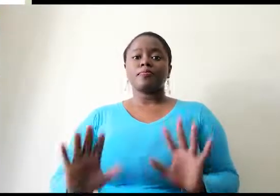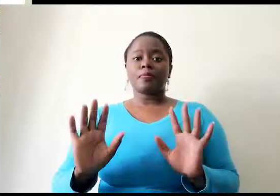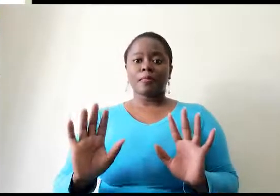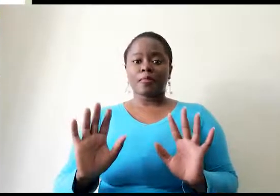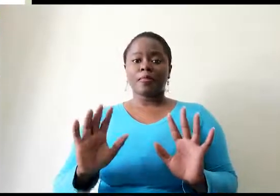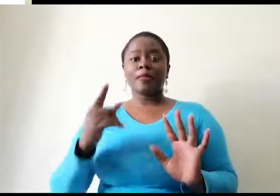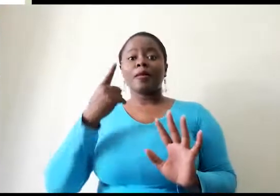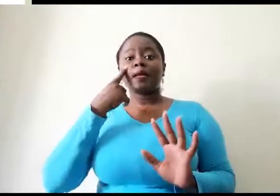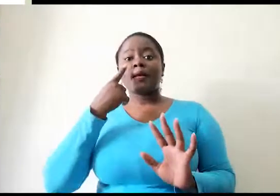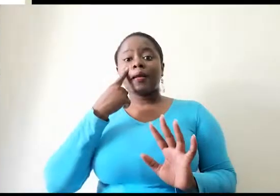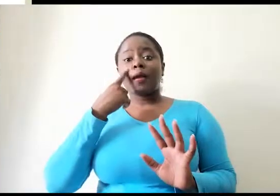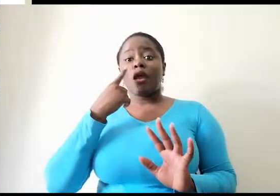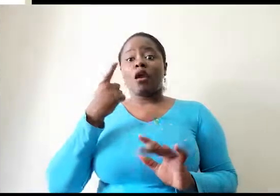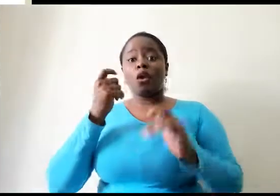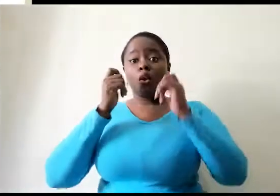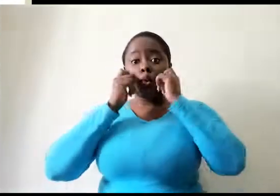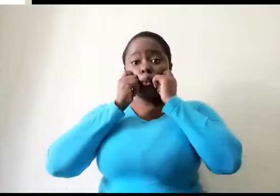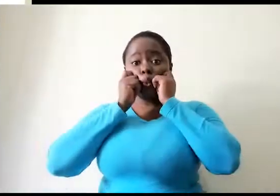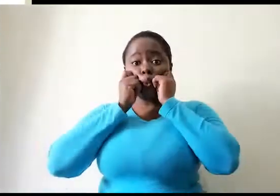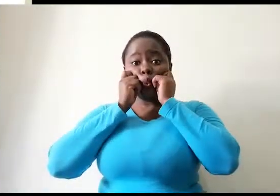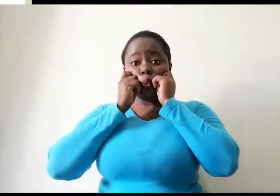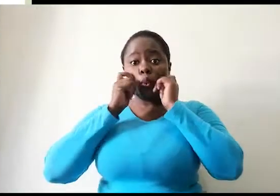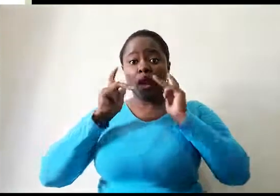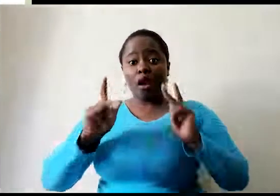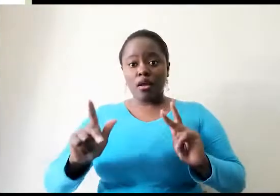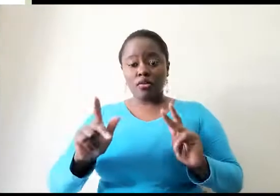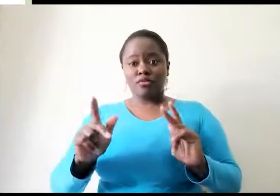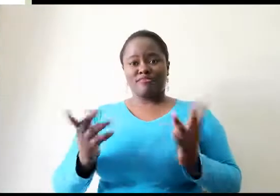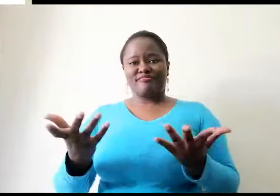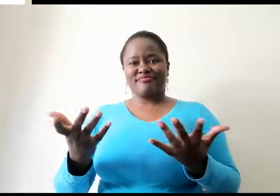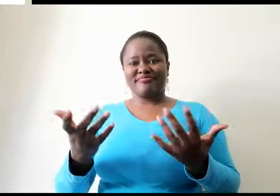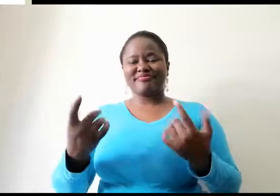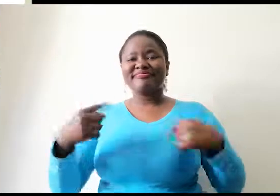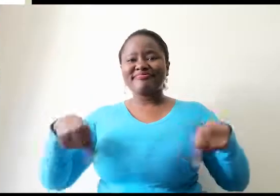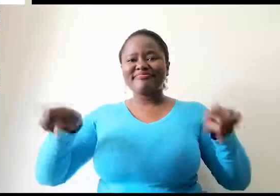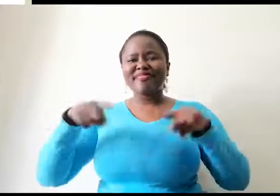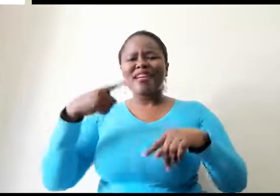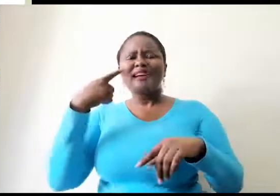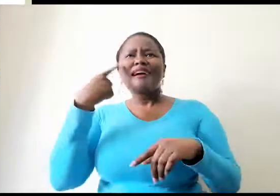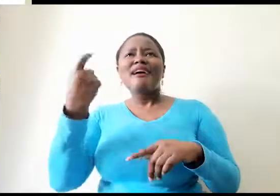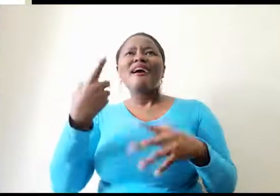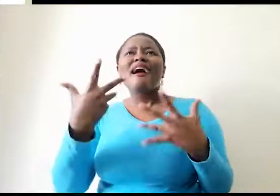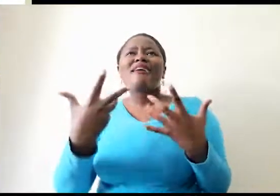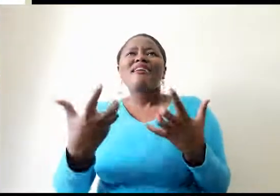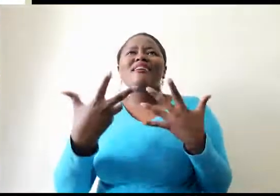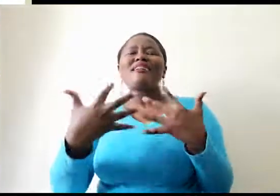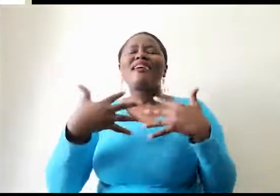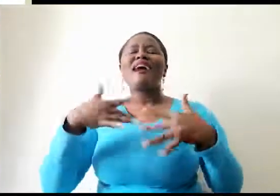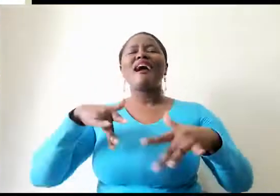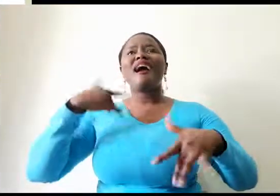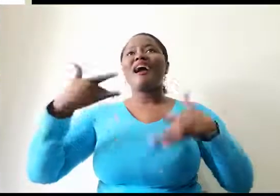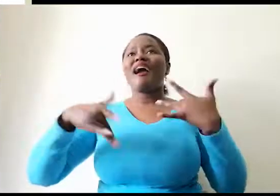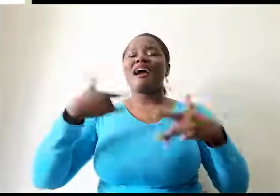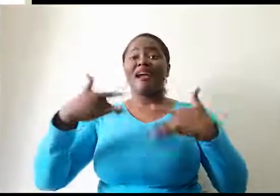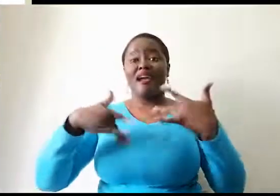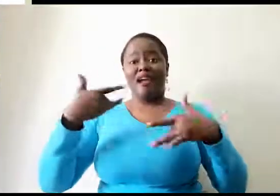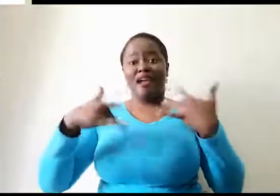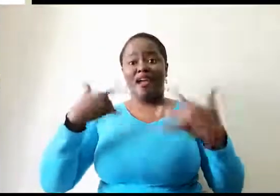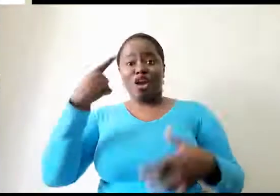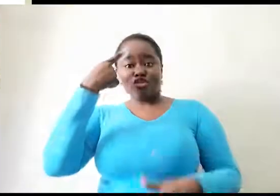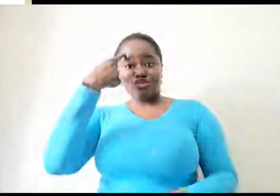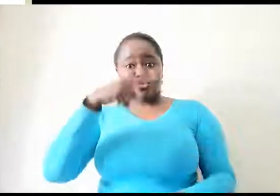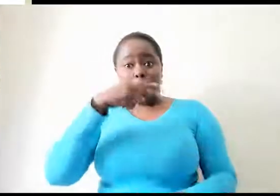vivos, incluidos los seres humanos o los hombres, la búsqueda del placer, como lo muestra el hecho de que de